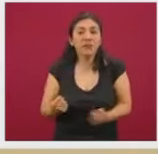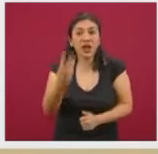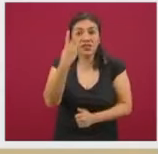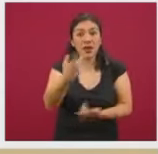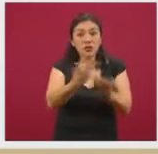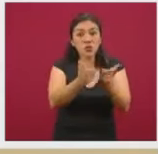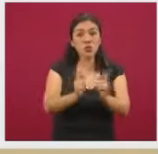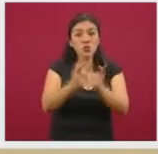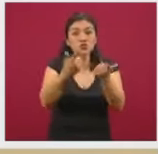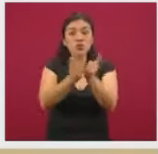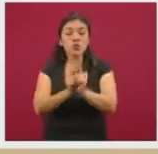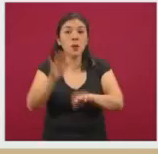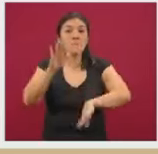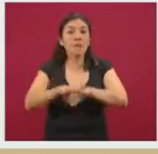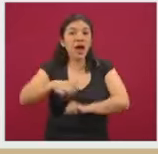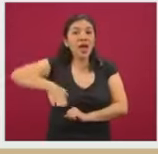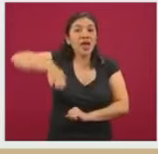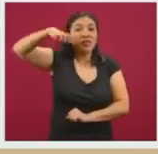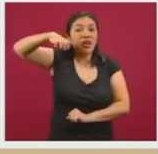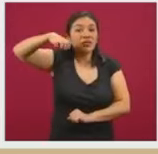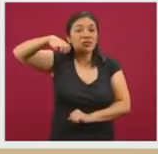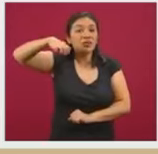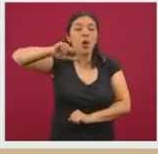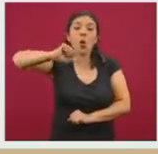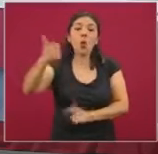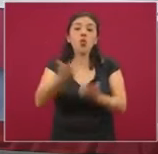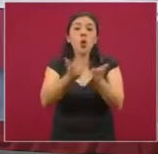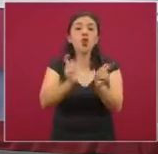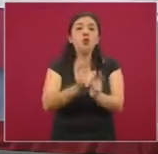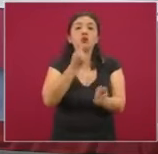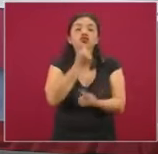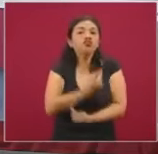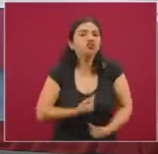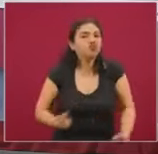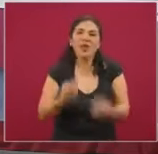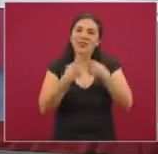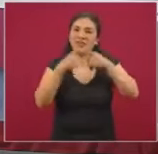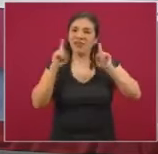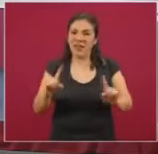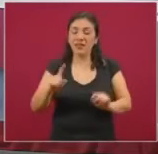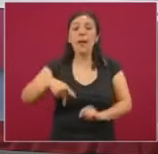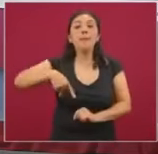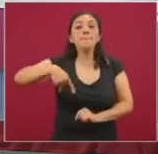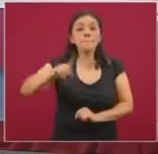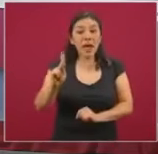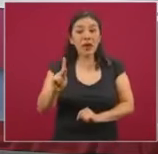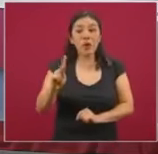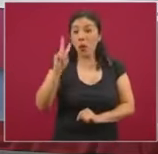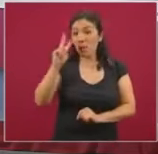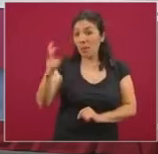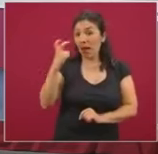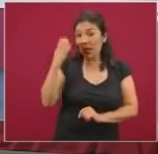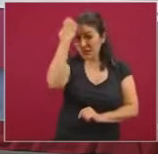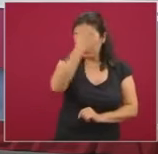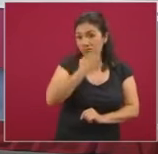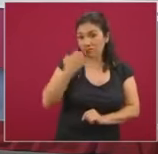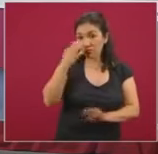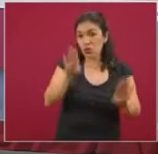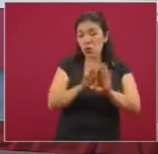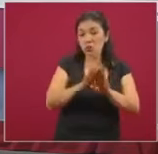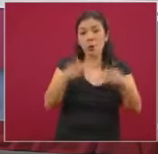grupos de mayor edad y no así en el grupo de menor edad. Sin embargo, el tener esta observación de ver